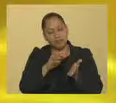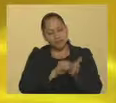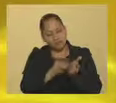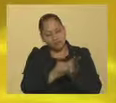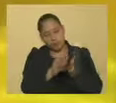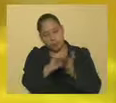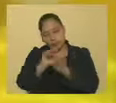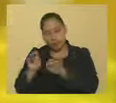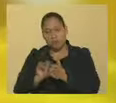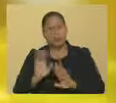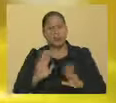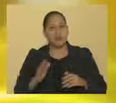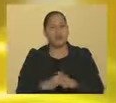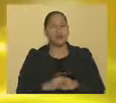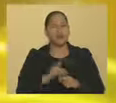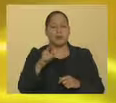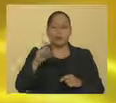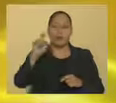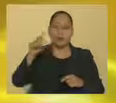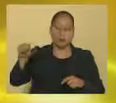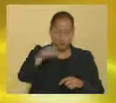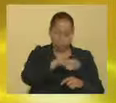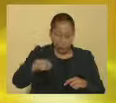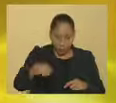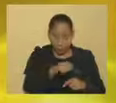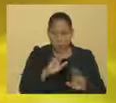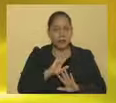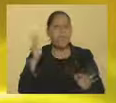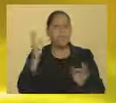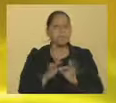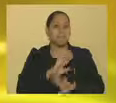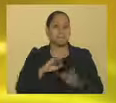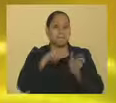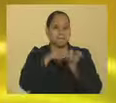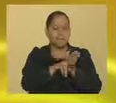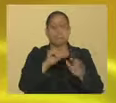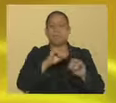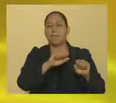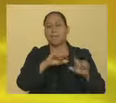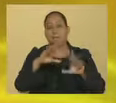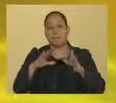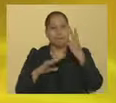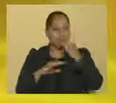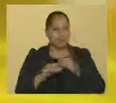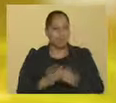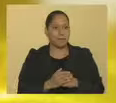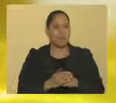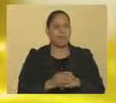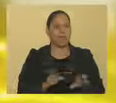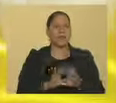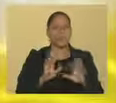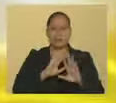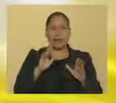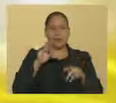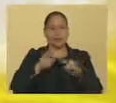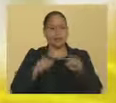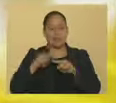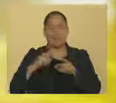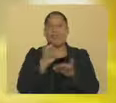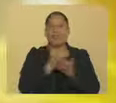remueve. Media hora, lo quitan, enjuagan con agua y listo, su tina va a quedar perfecta, ya sin brillosa, esos residuos